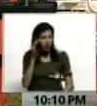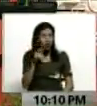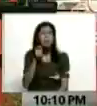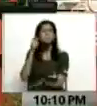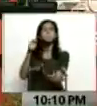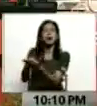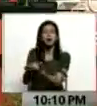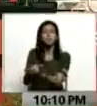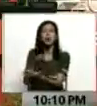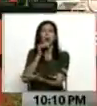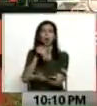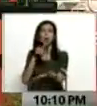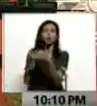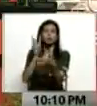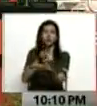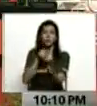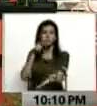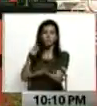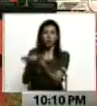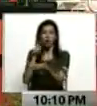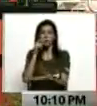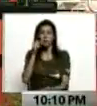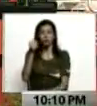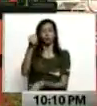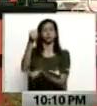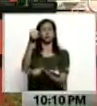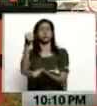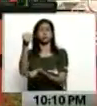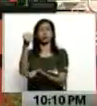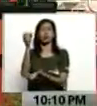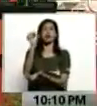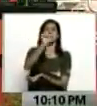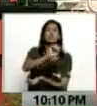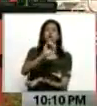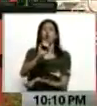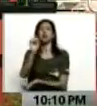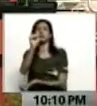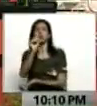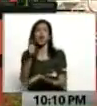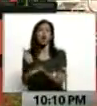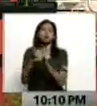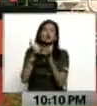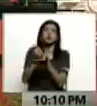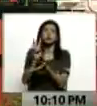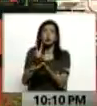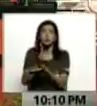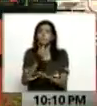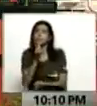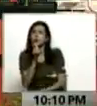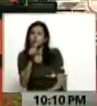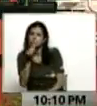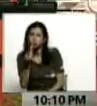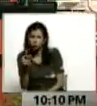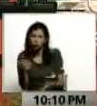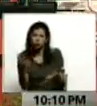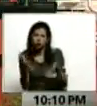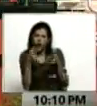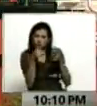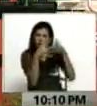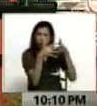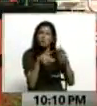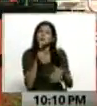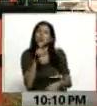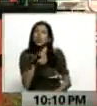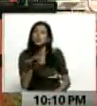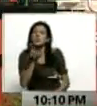eso verdad no se acuerdan un tipo que en el Óscar no fue que sacó sos Venezuela tú le preguntas a ese tipo Dónde queda Venezuela no tiene